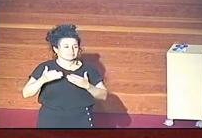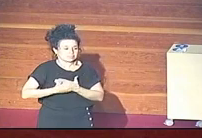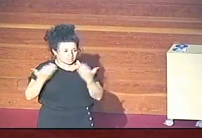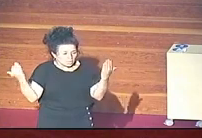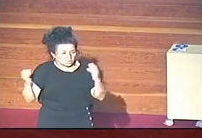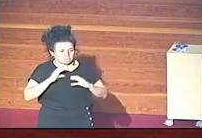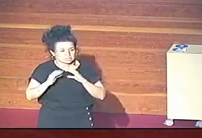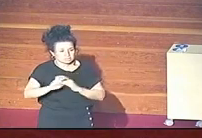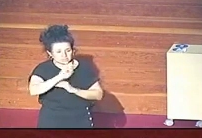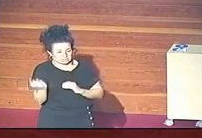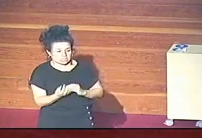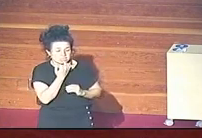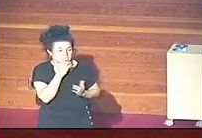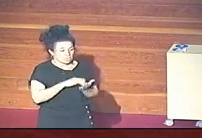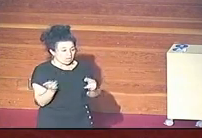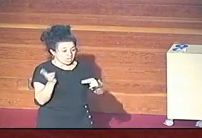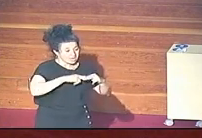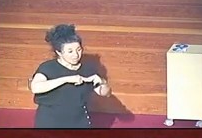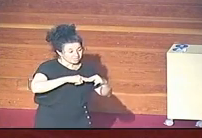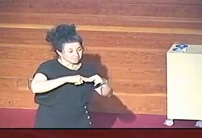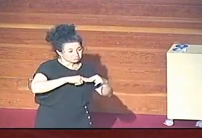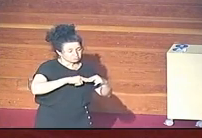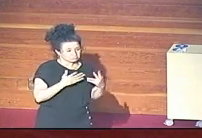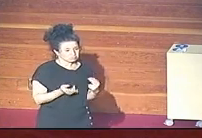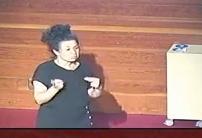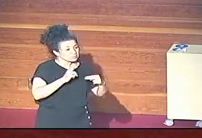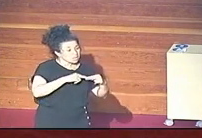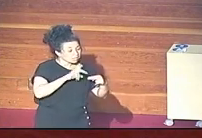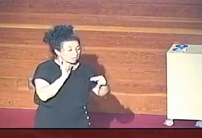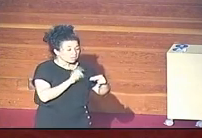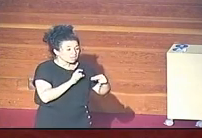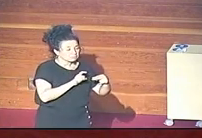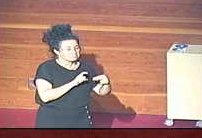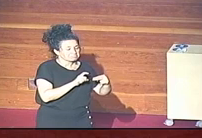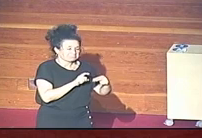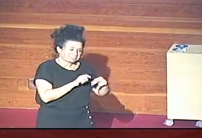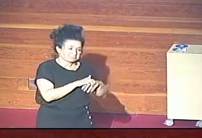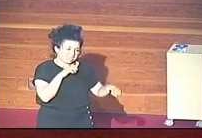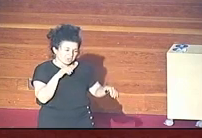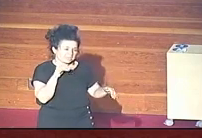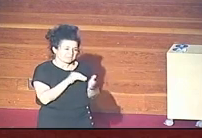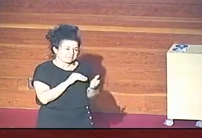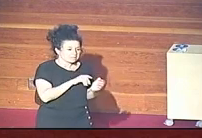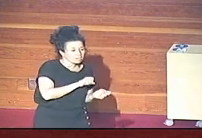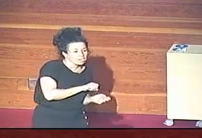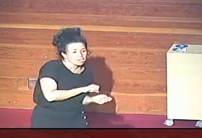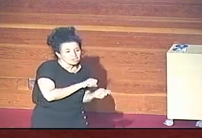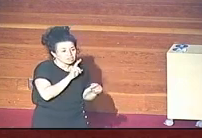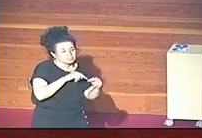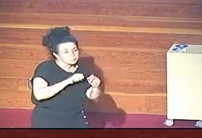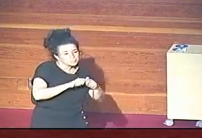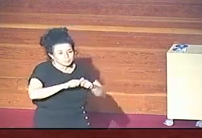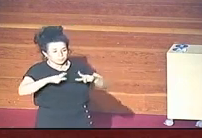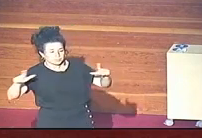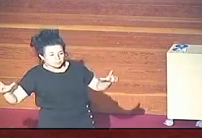enlace no lo digo la mayor parte de las veces pero en gran parte remiten a medios de comunicación a una